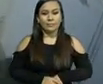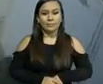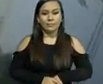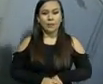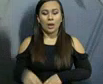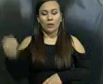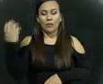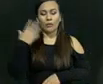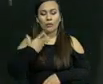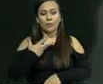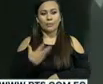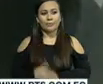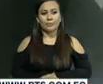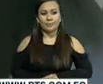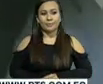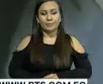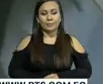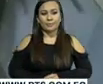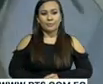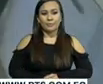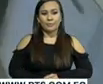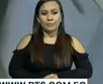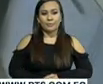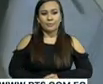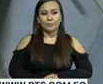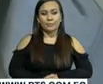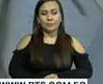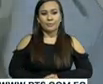informó carlos kuri